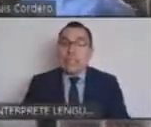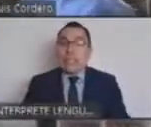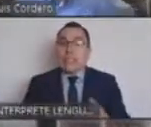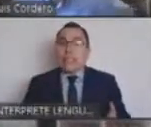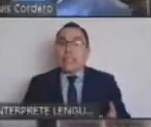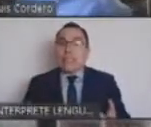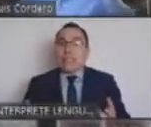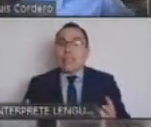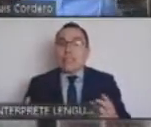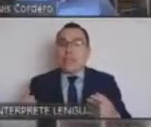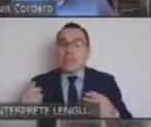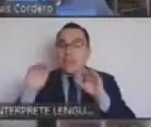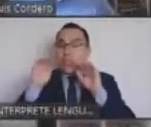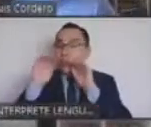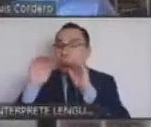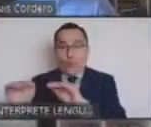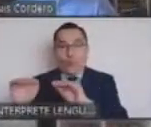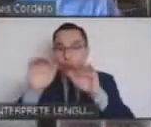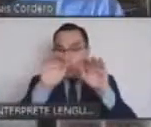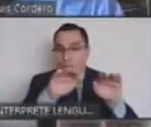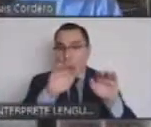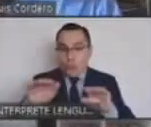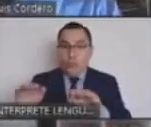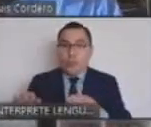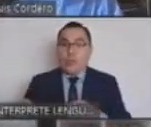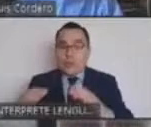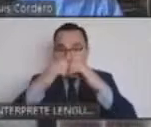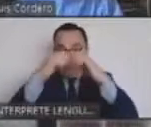la confianza en el sistema.